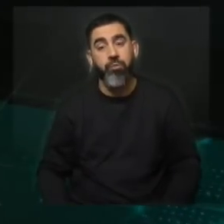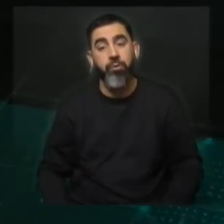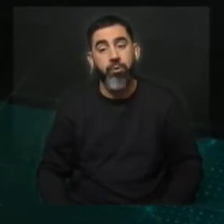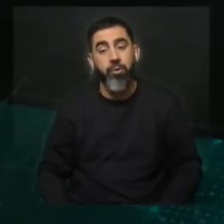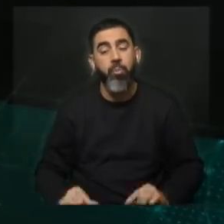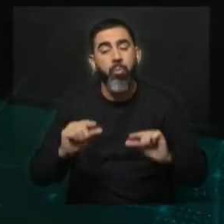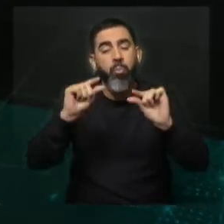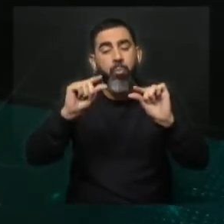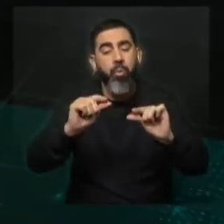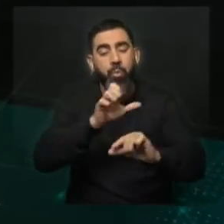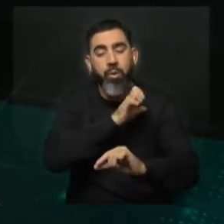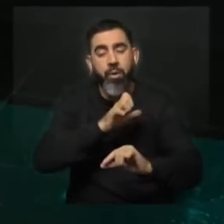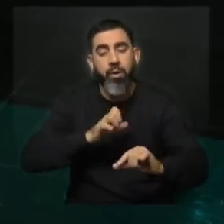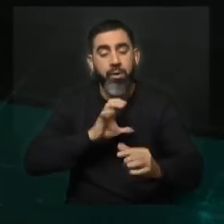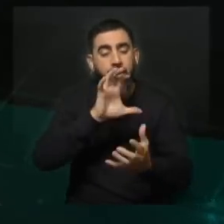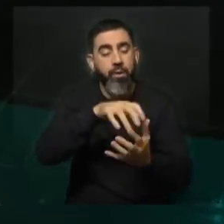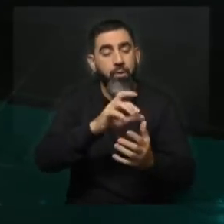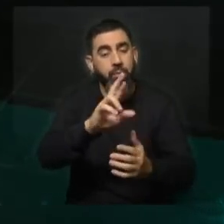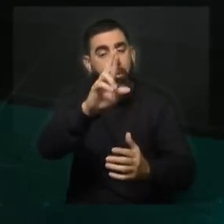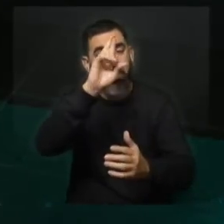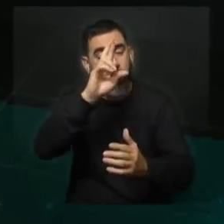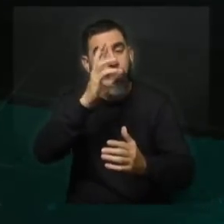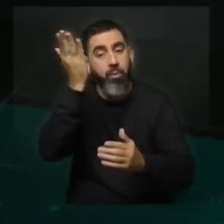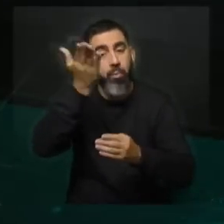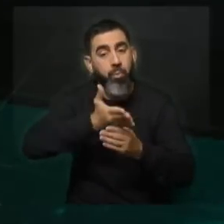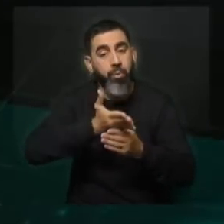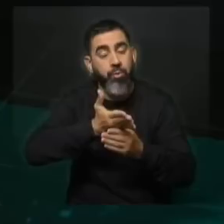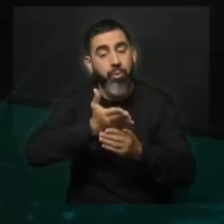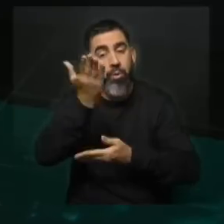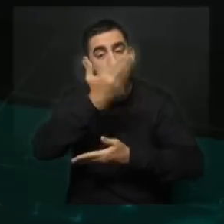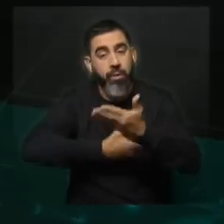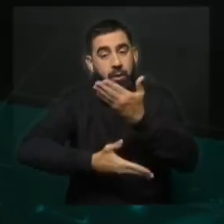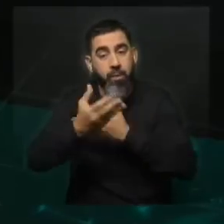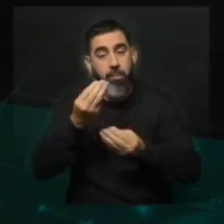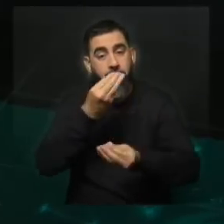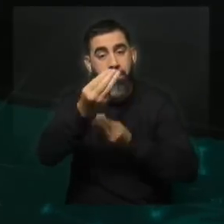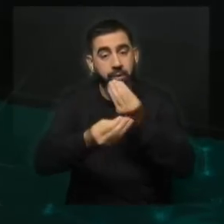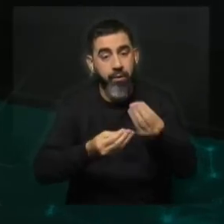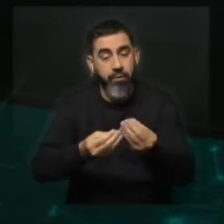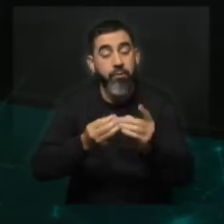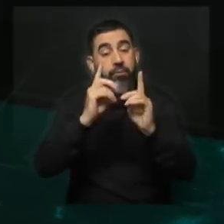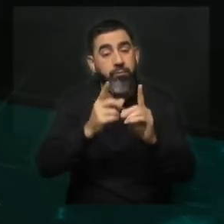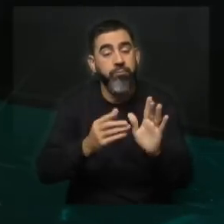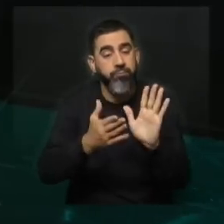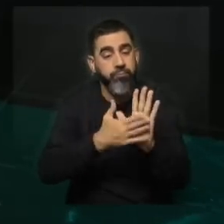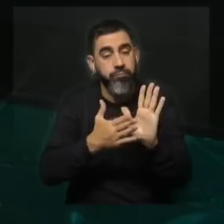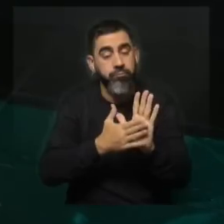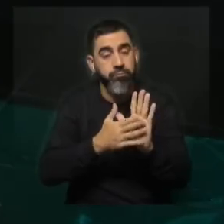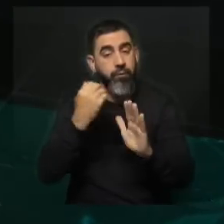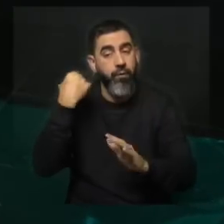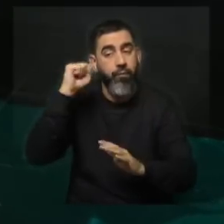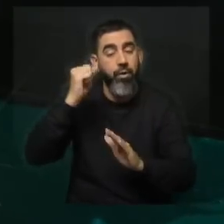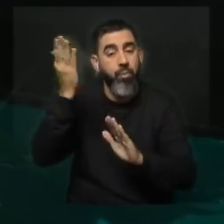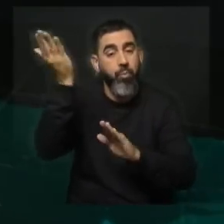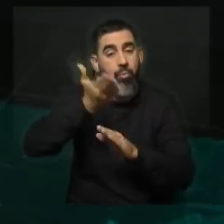muy pocos organismos del Estado cumplen con el cupo de ingresos para personas con discapacidad el documento también evidencia que se incumple con